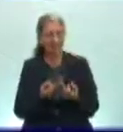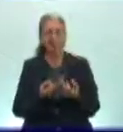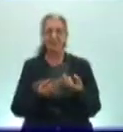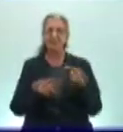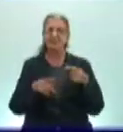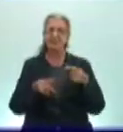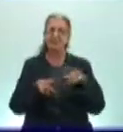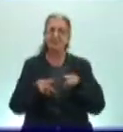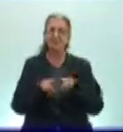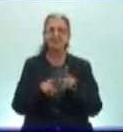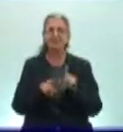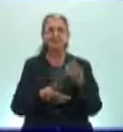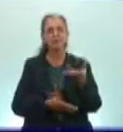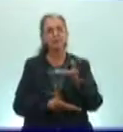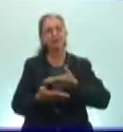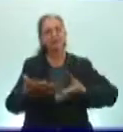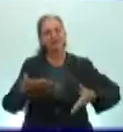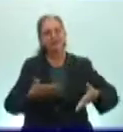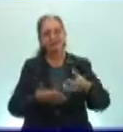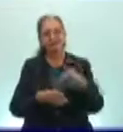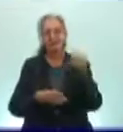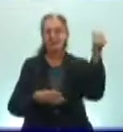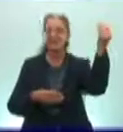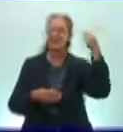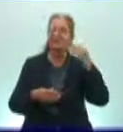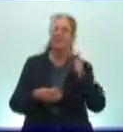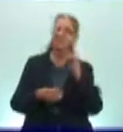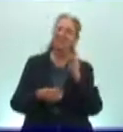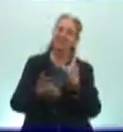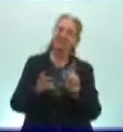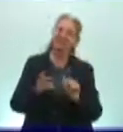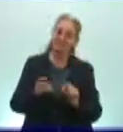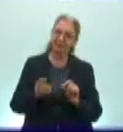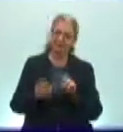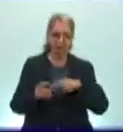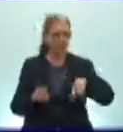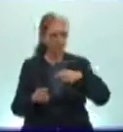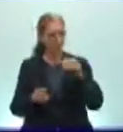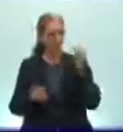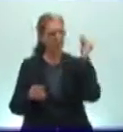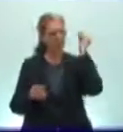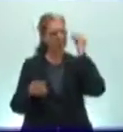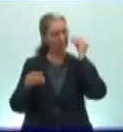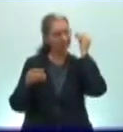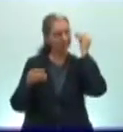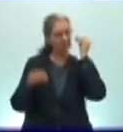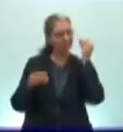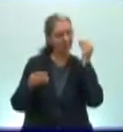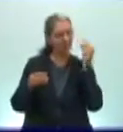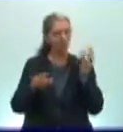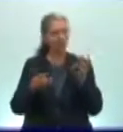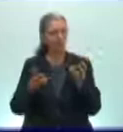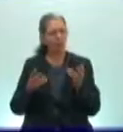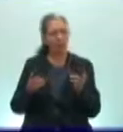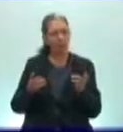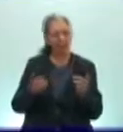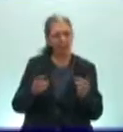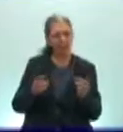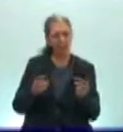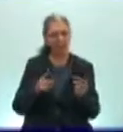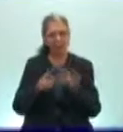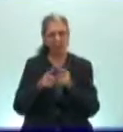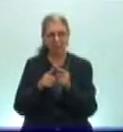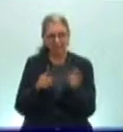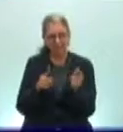seguir compartiendo saberes matemáticos. ¿Se han puesto a pensar ustedes cuánto mide el borde de